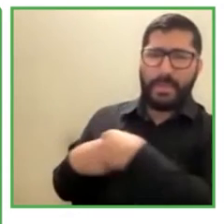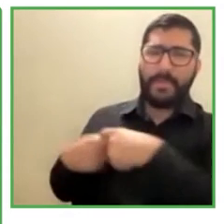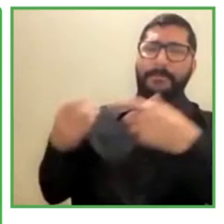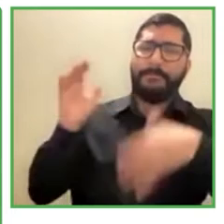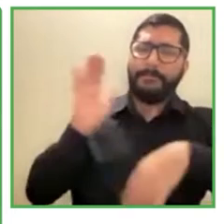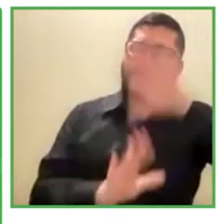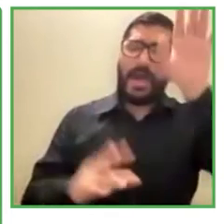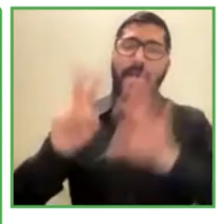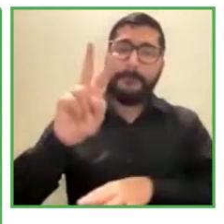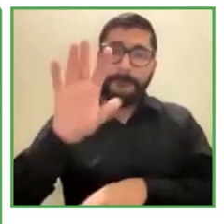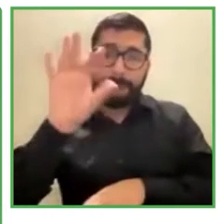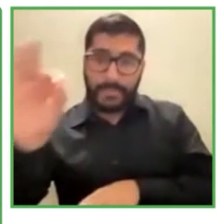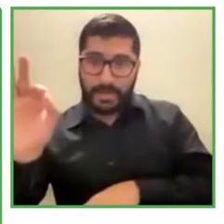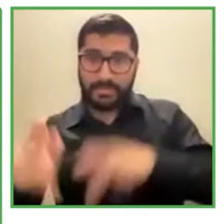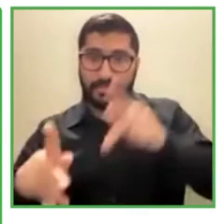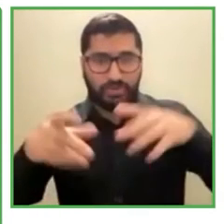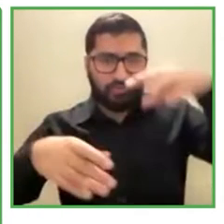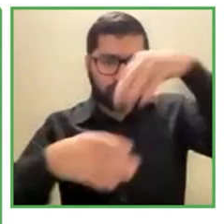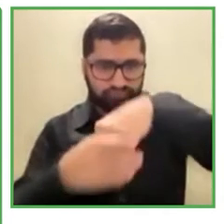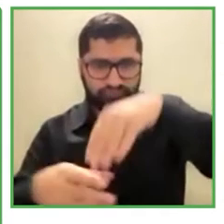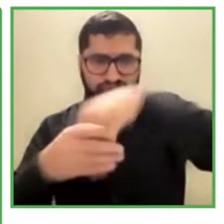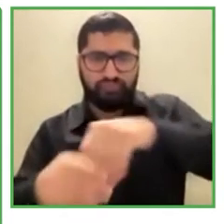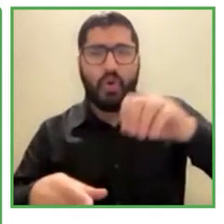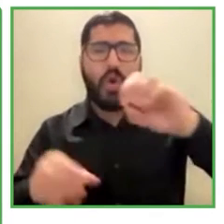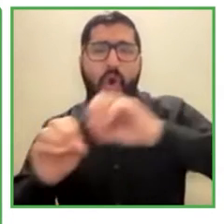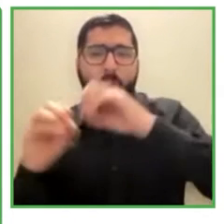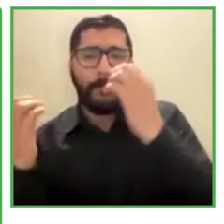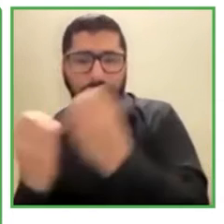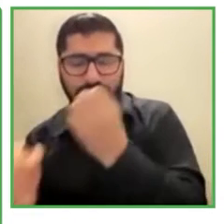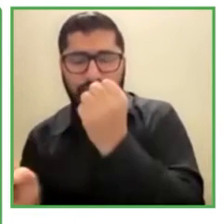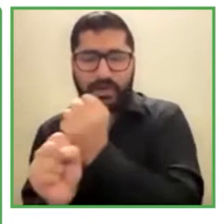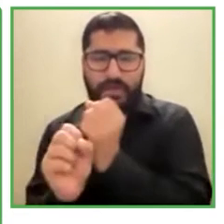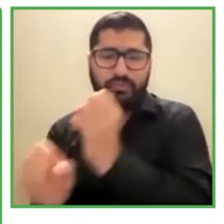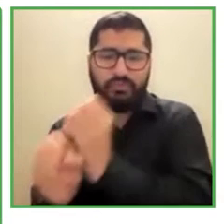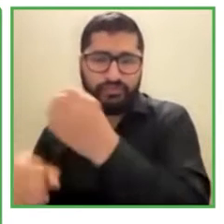de Egipto y en 4 países en 12 sectores diferentes.